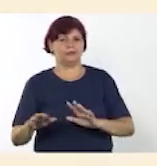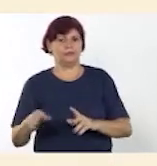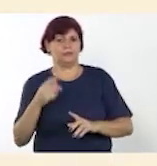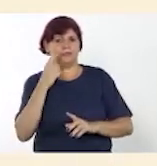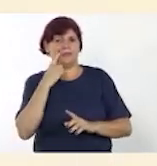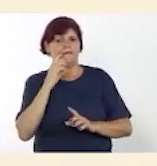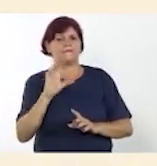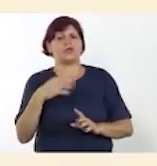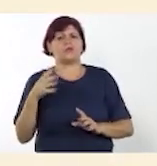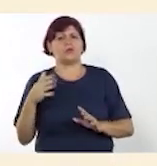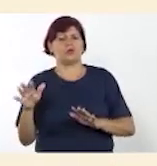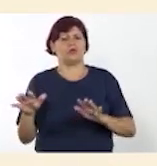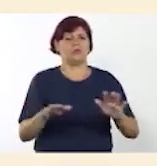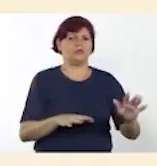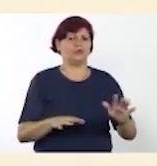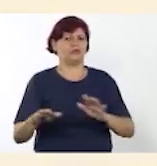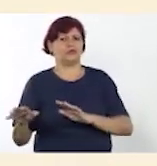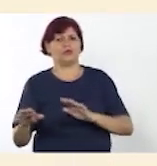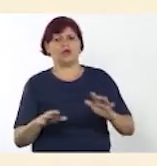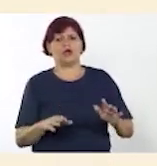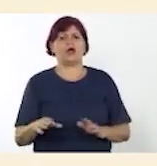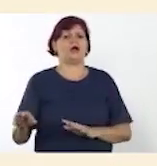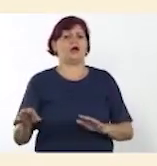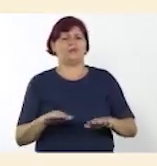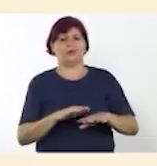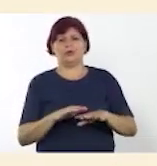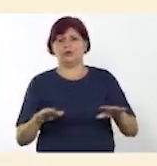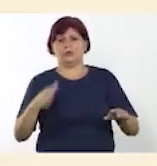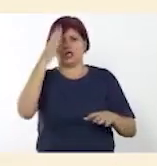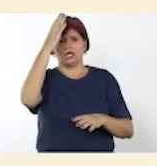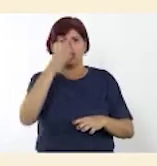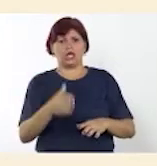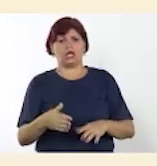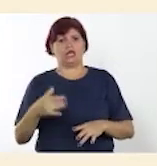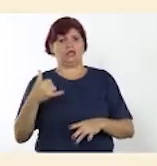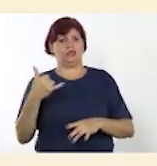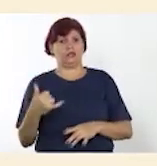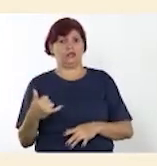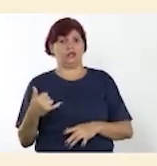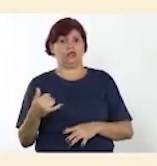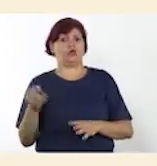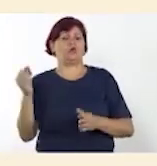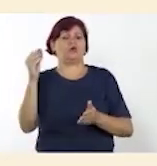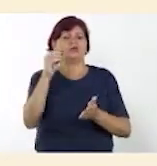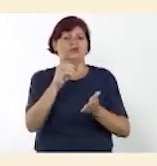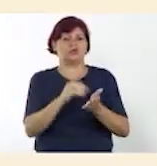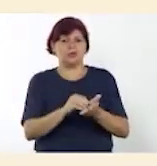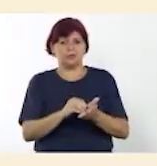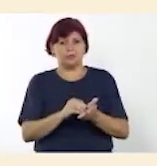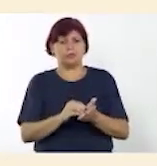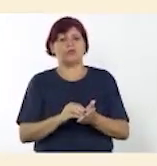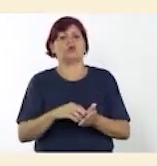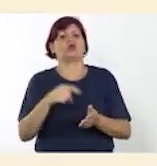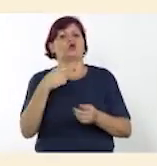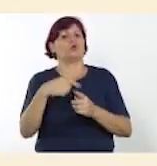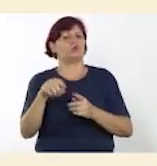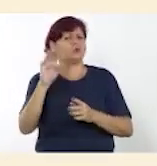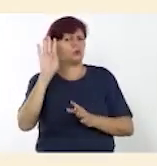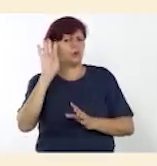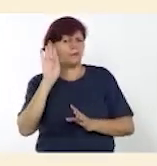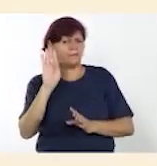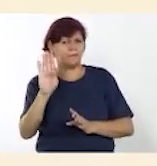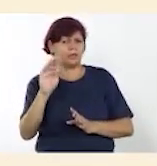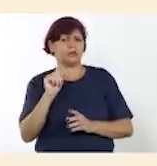desplazamiento. Aquí estamos viendo cuando se desplaza por el eje de la y, cuando se le agrega